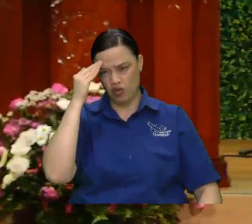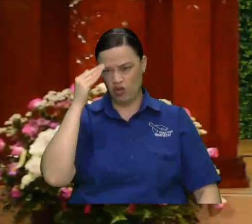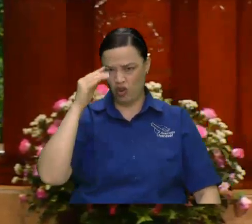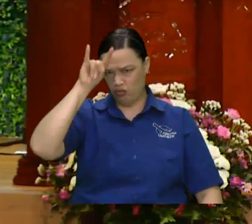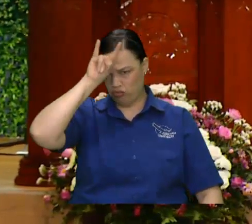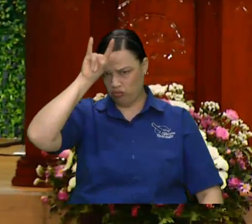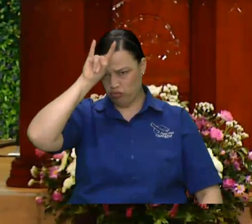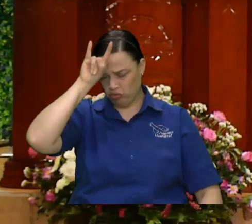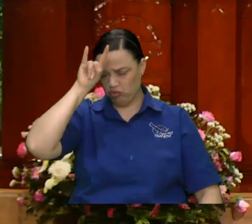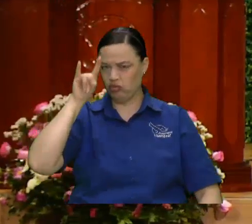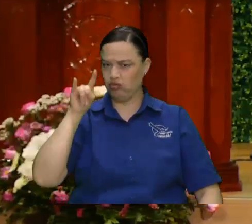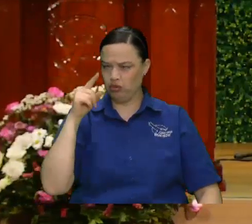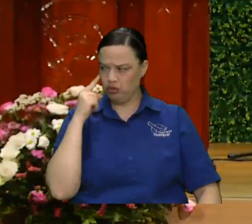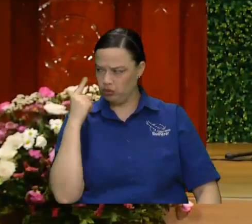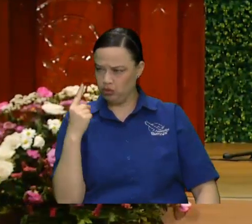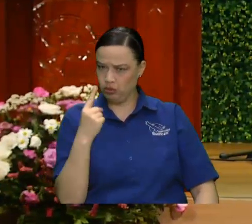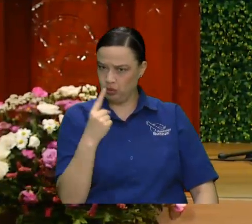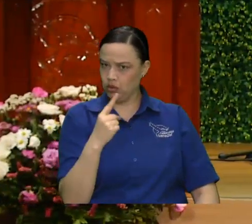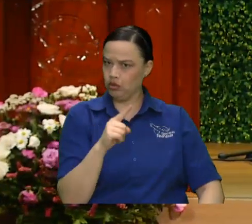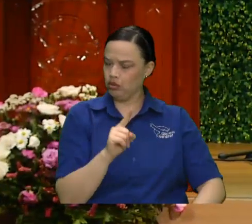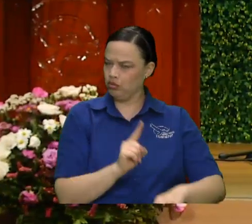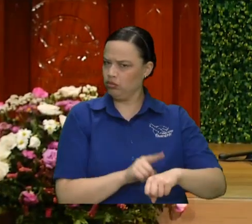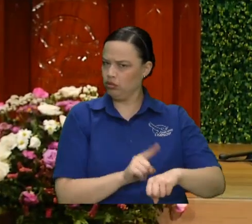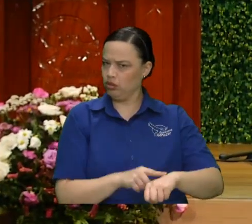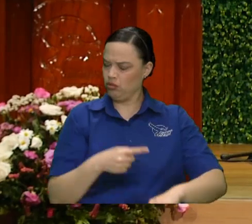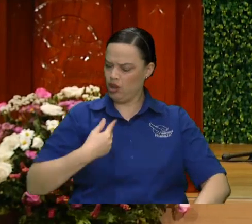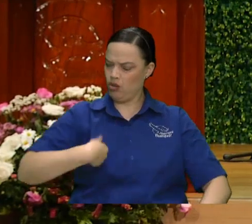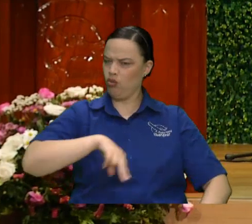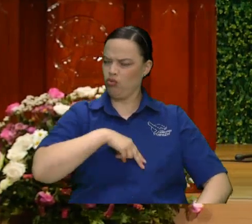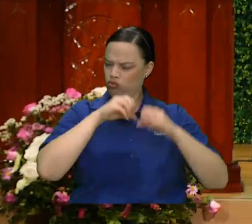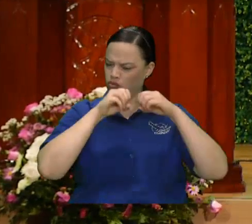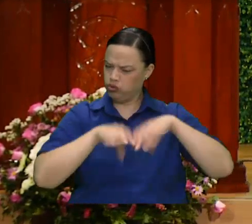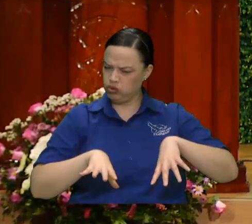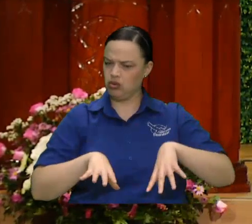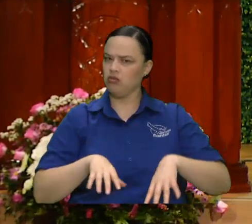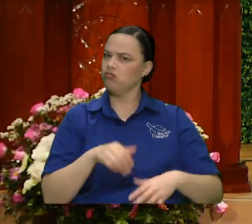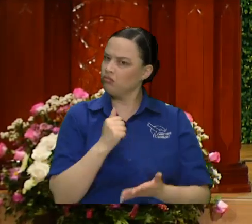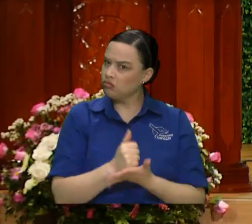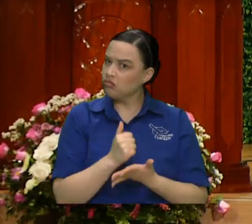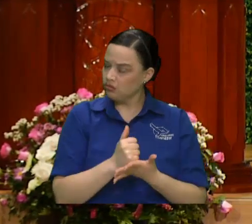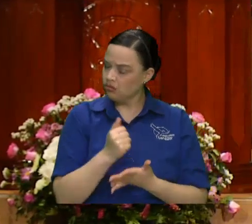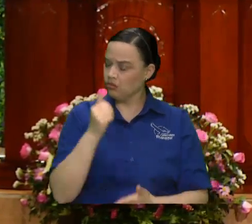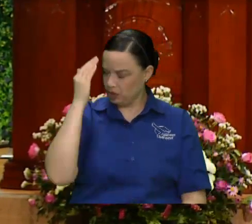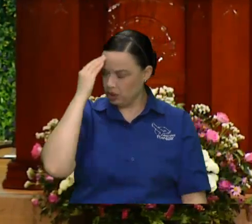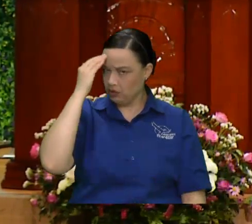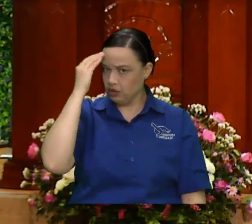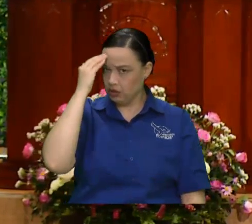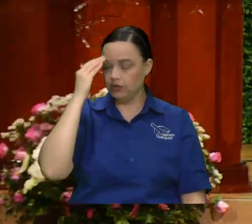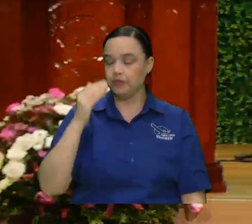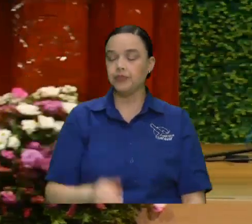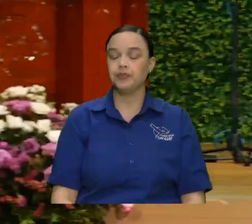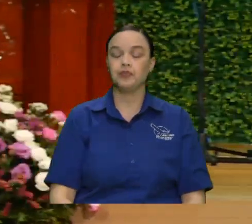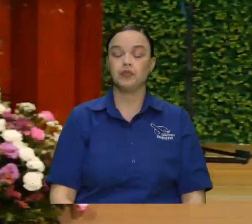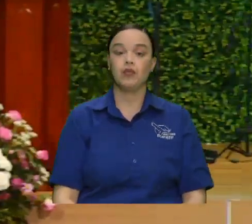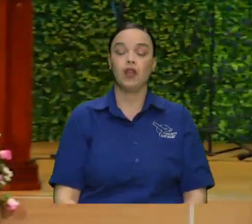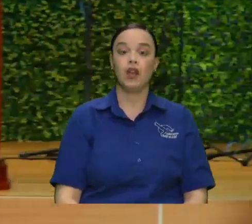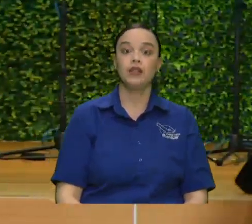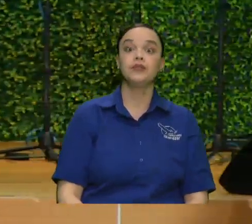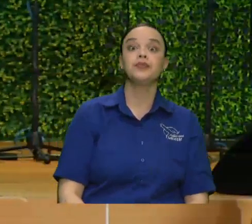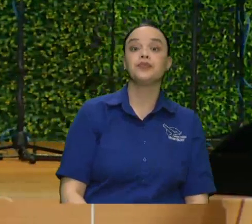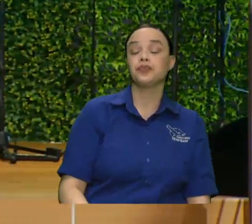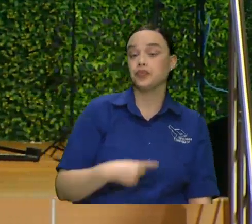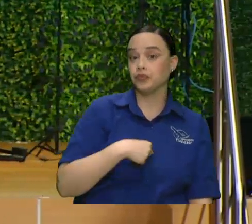estar buscando la ocasión para destruirnos amén estamos en ese entendido yo quiero que